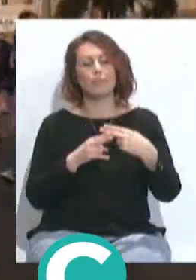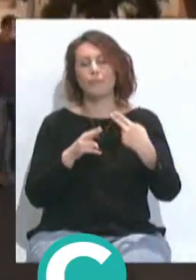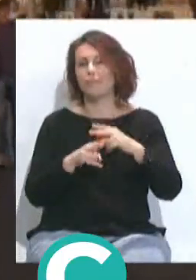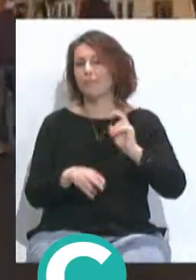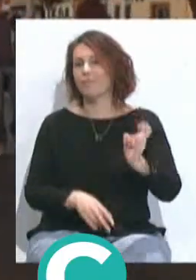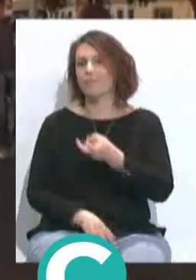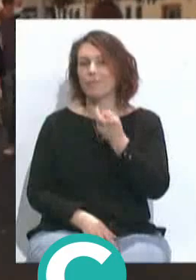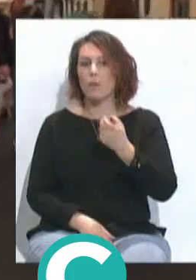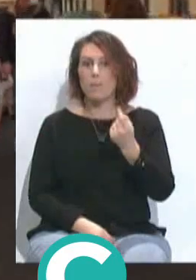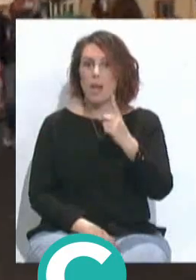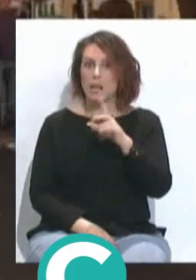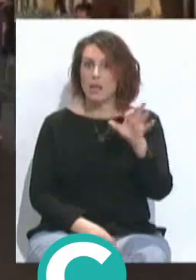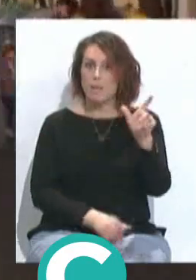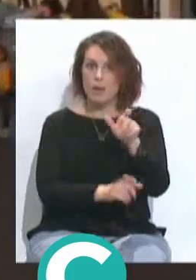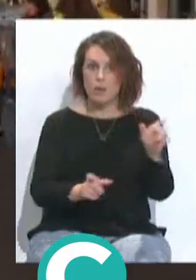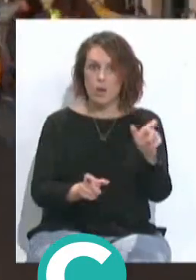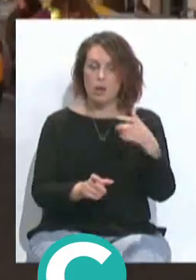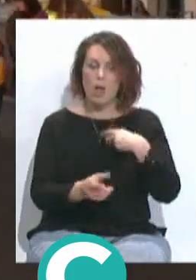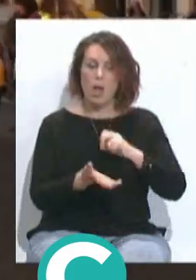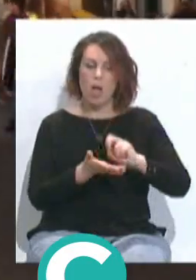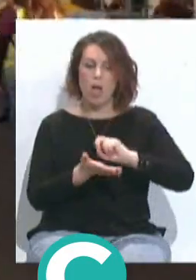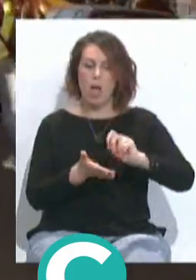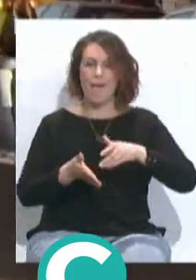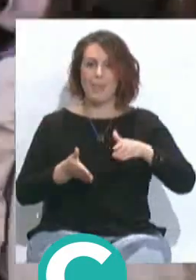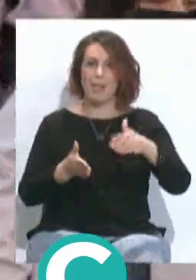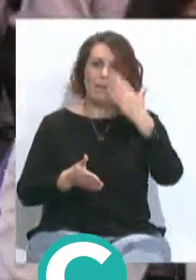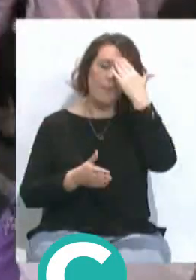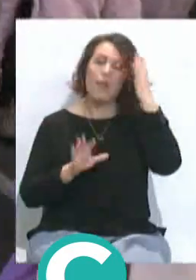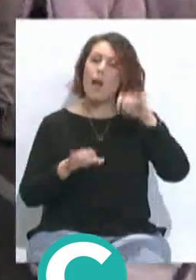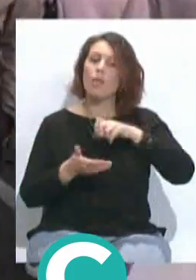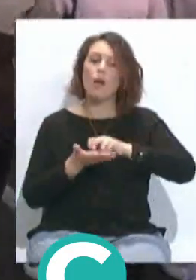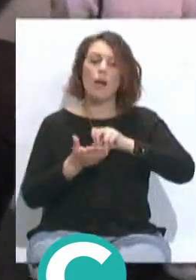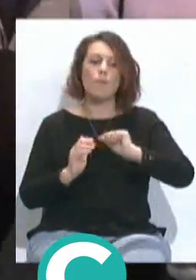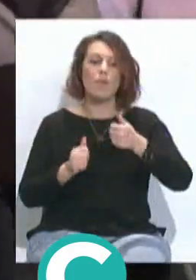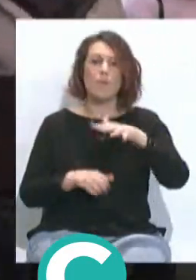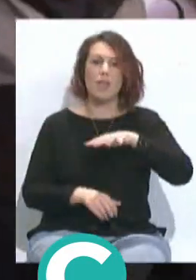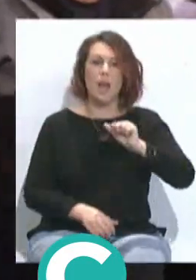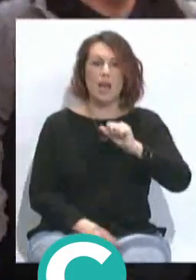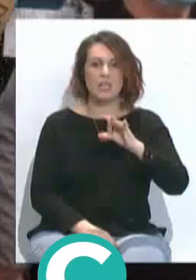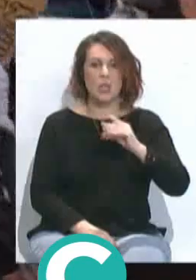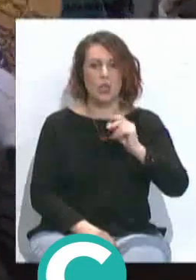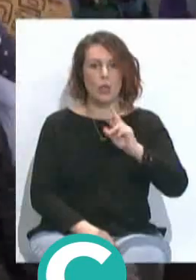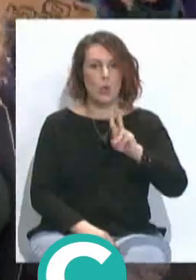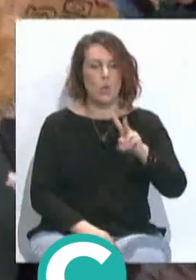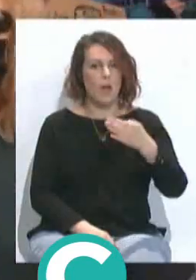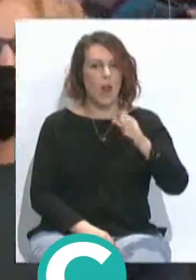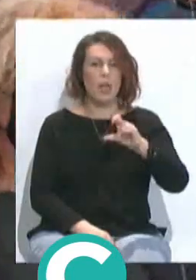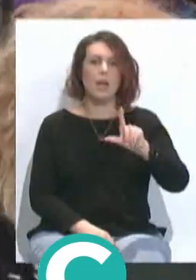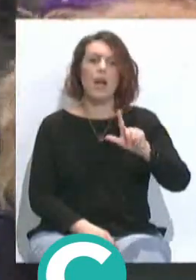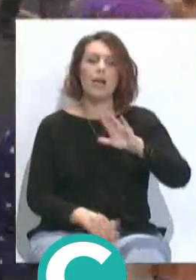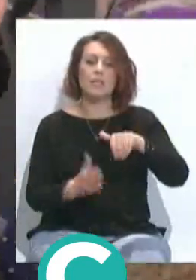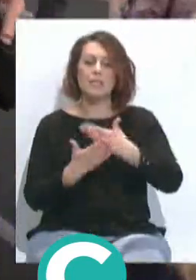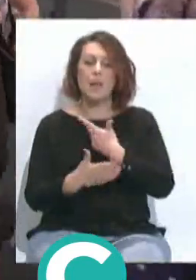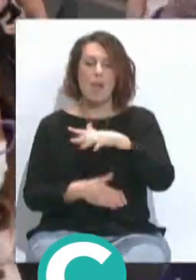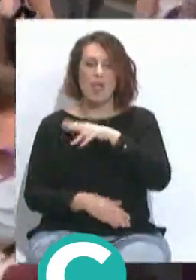Unas 1.500 personas que han recorrido la avenida gaditana partiendo desde la plaza Drubal en dirección a la plaza de la catedral.